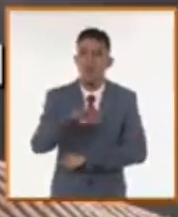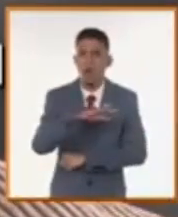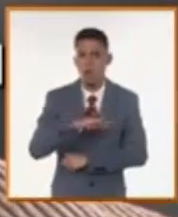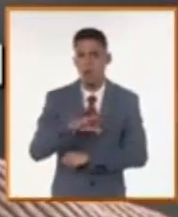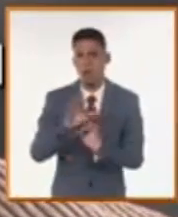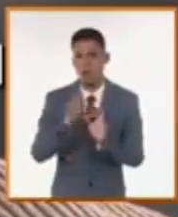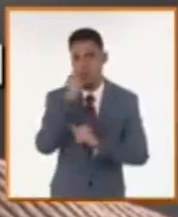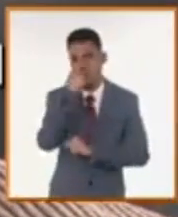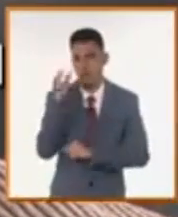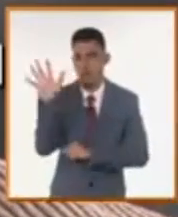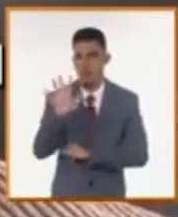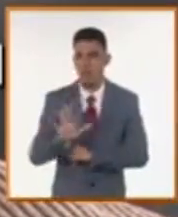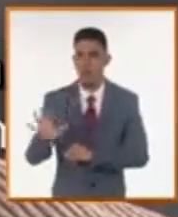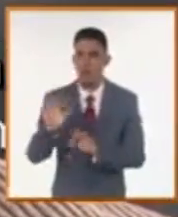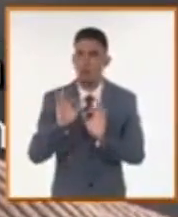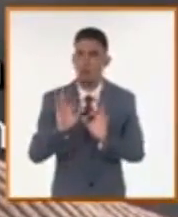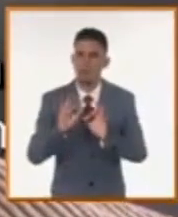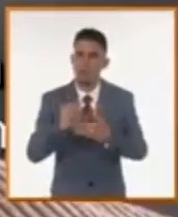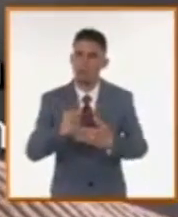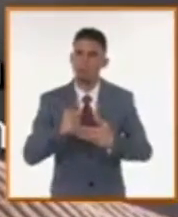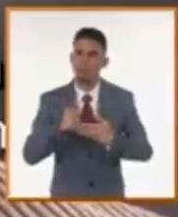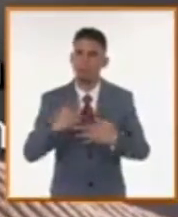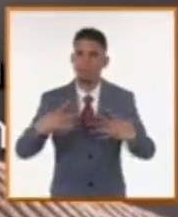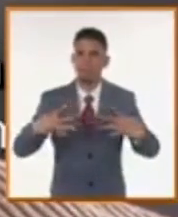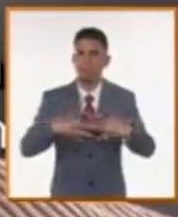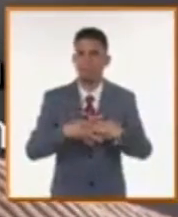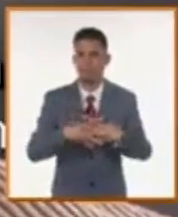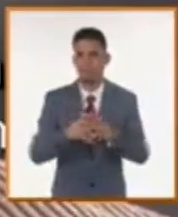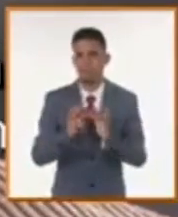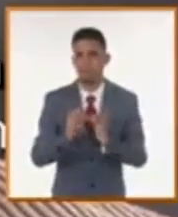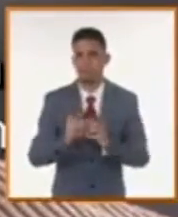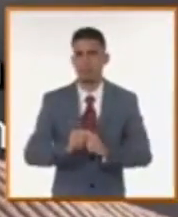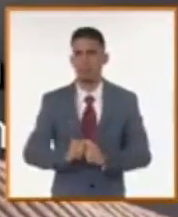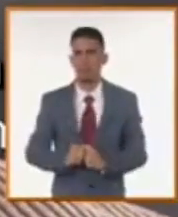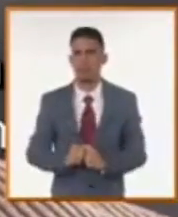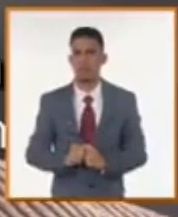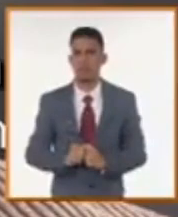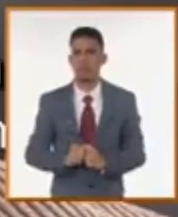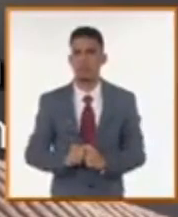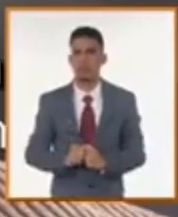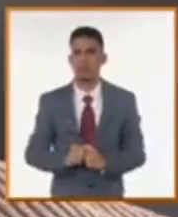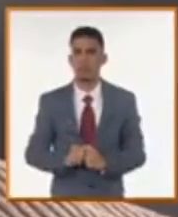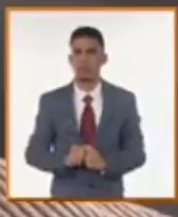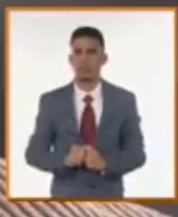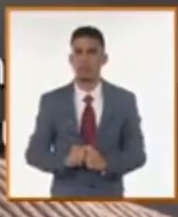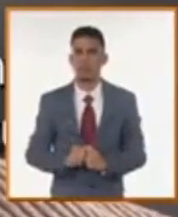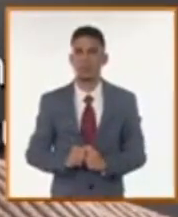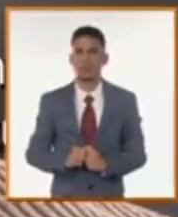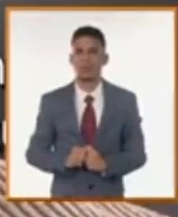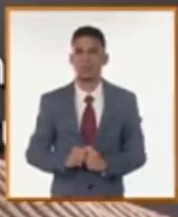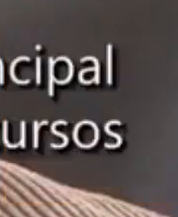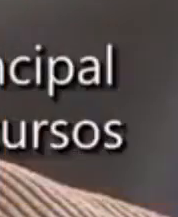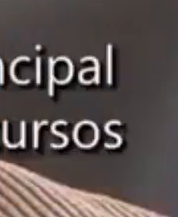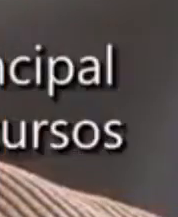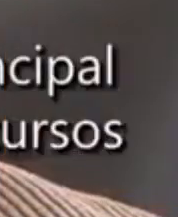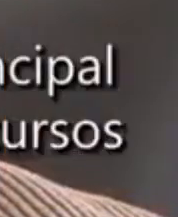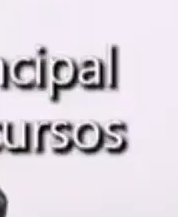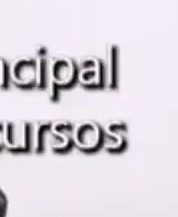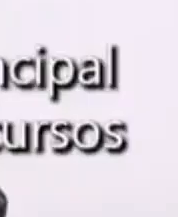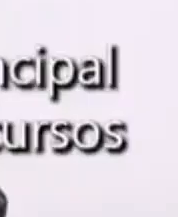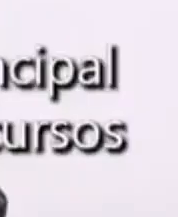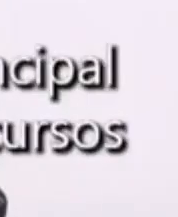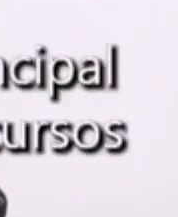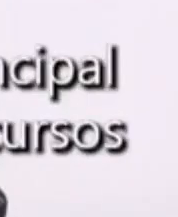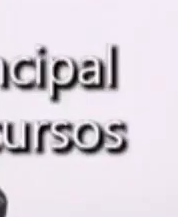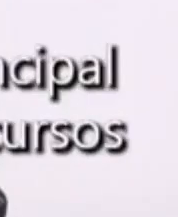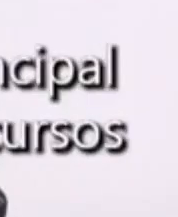people, Asian people, those who are fighting the forces of colonialism and imperialism,